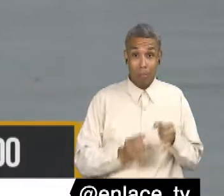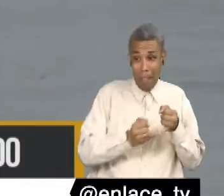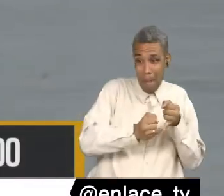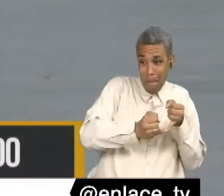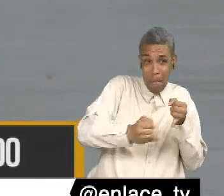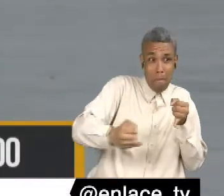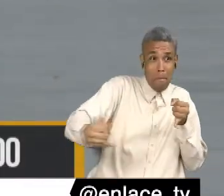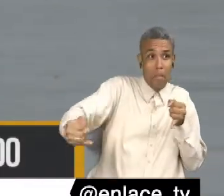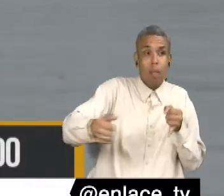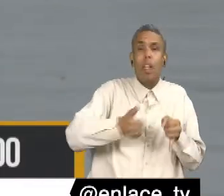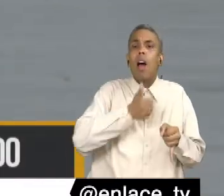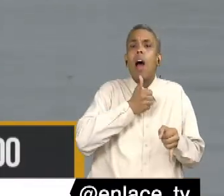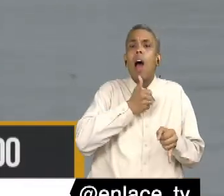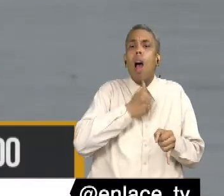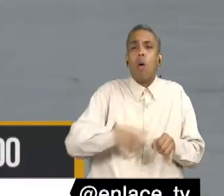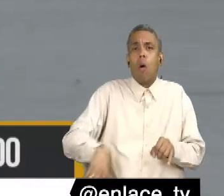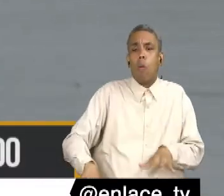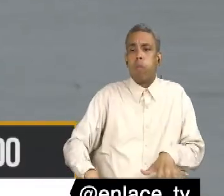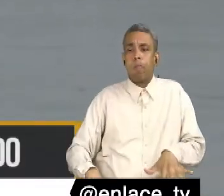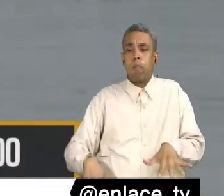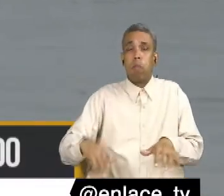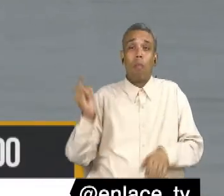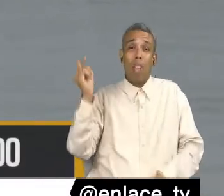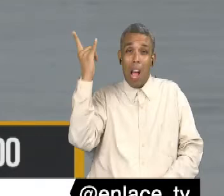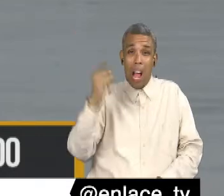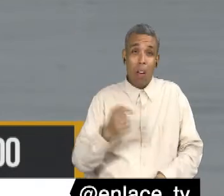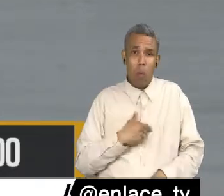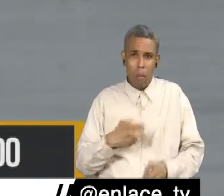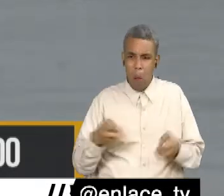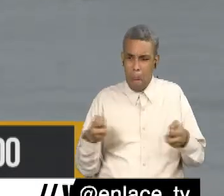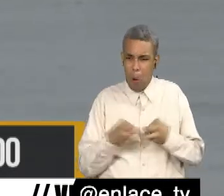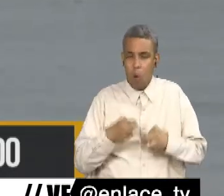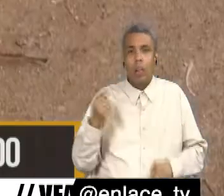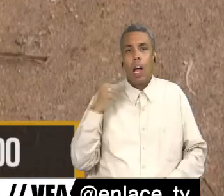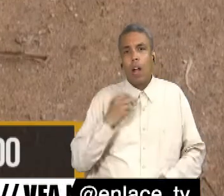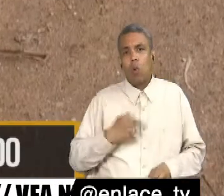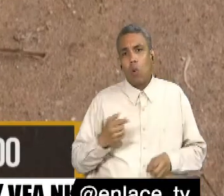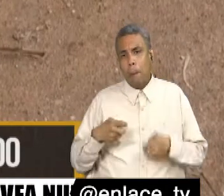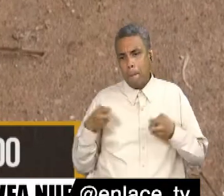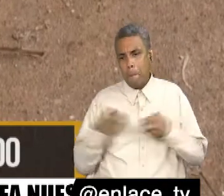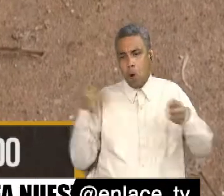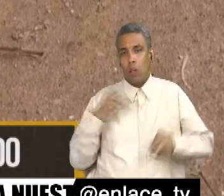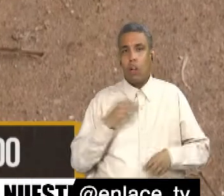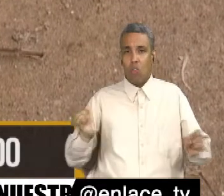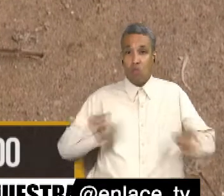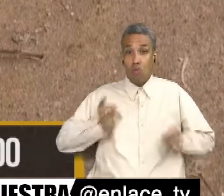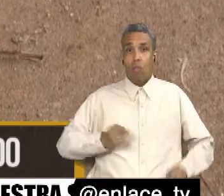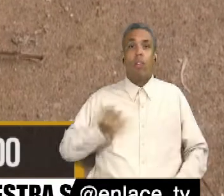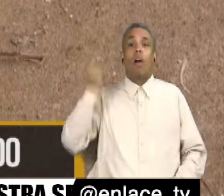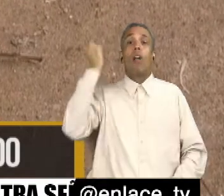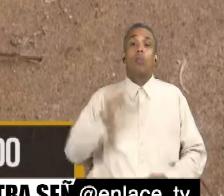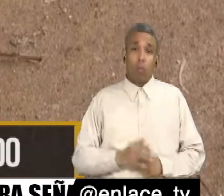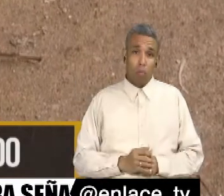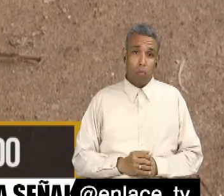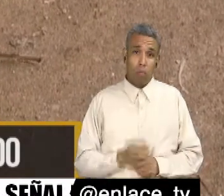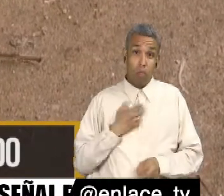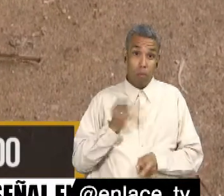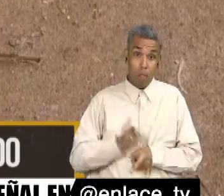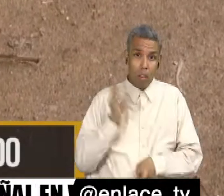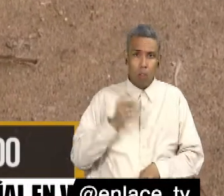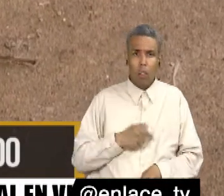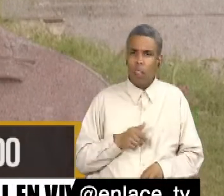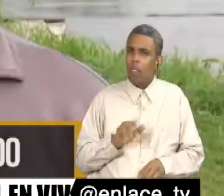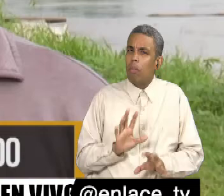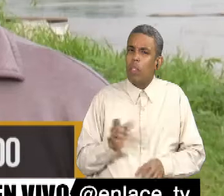muy bajito, entonces puede haber algún riesgo con algún pescador, un arenero o cualquier lancha que pase. Bueno, ¿el propietario de eso qué dice?